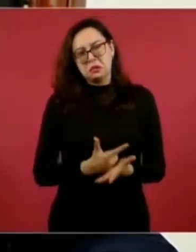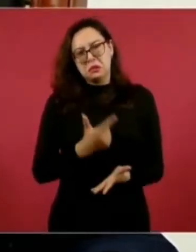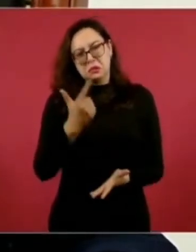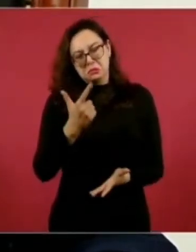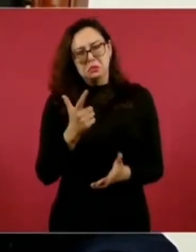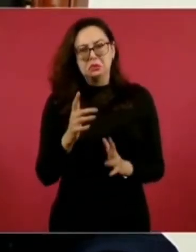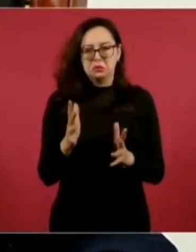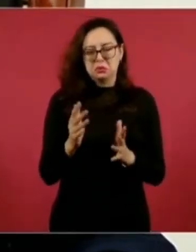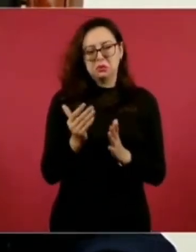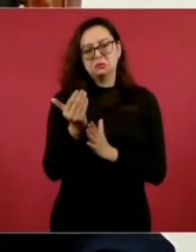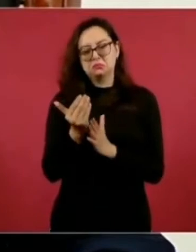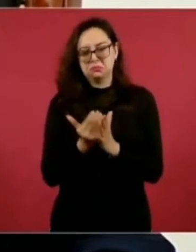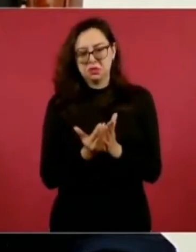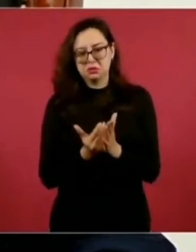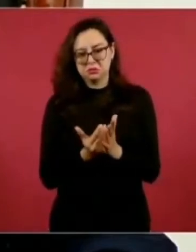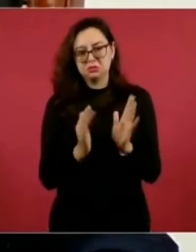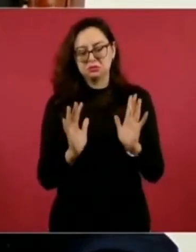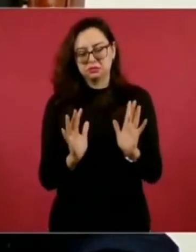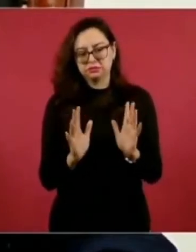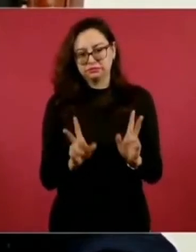es el sectarismo.